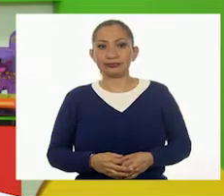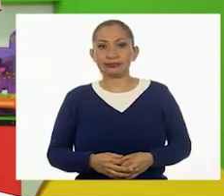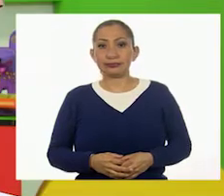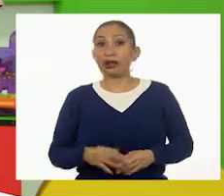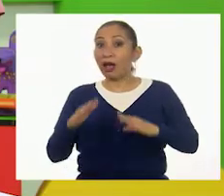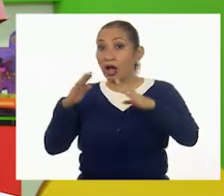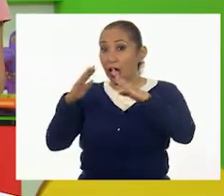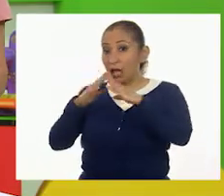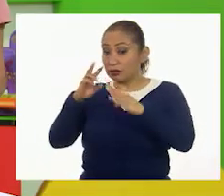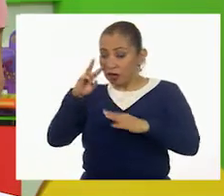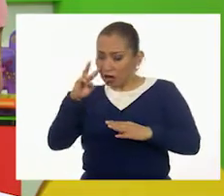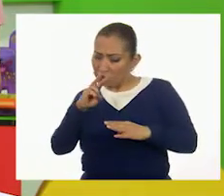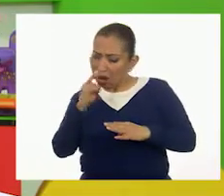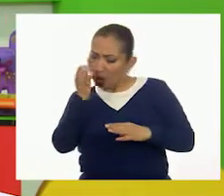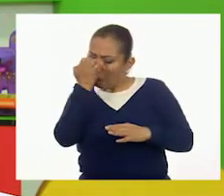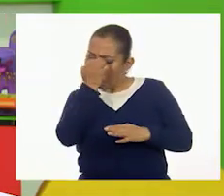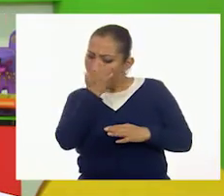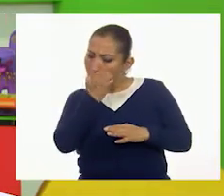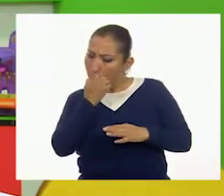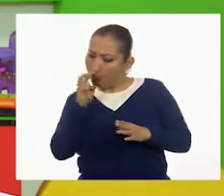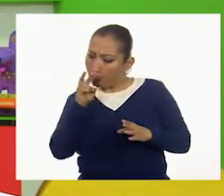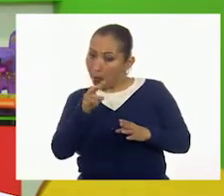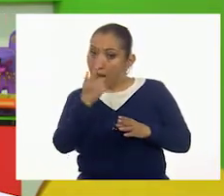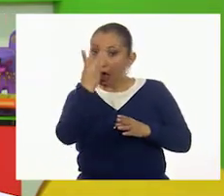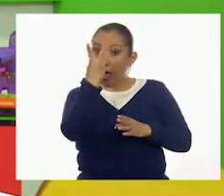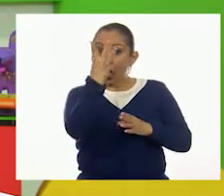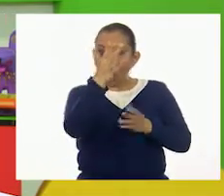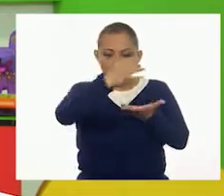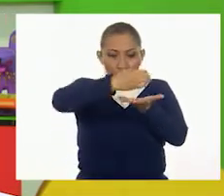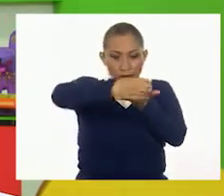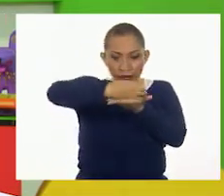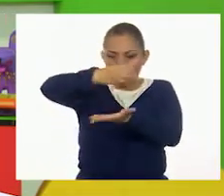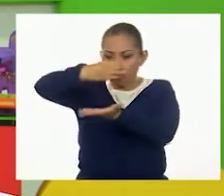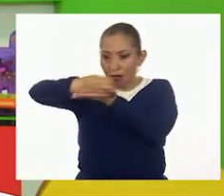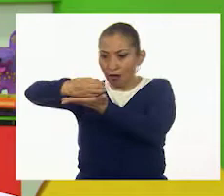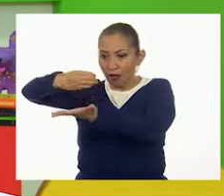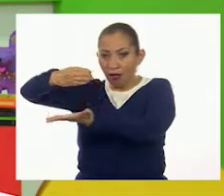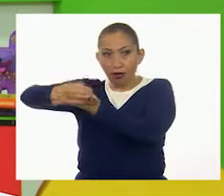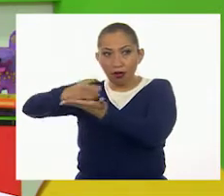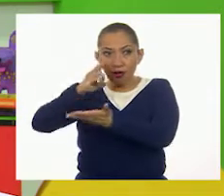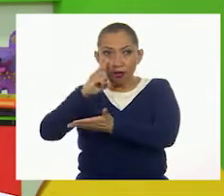En casa, observen detalladamente los tres botes.